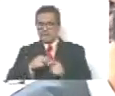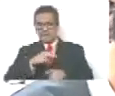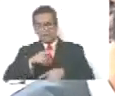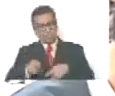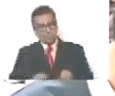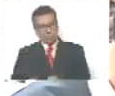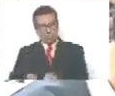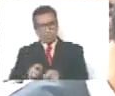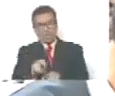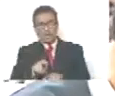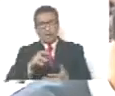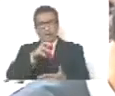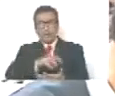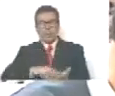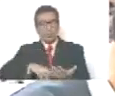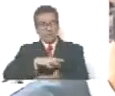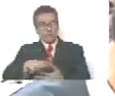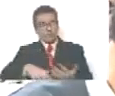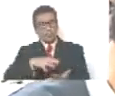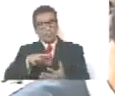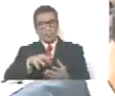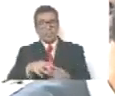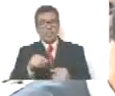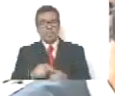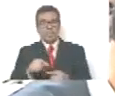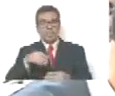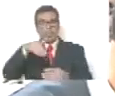prebendas de tipo electoral. Son unos miserables.